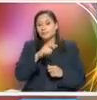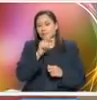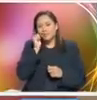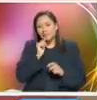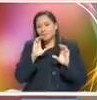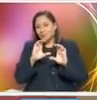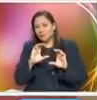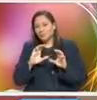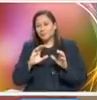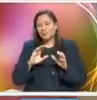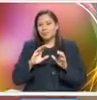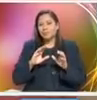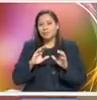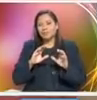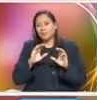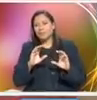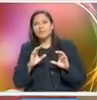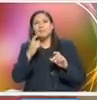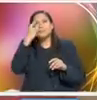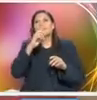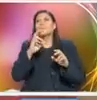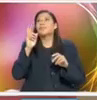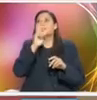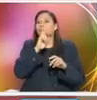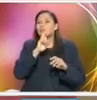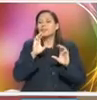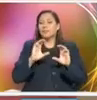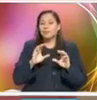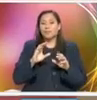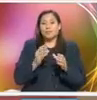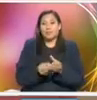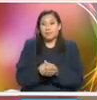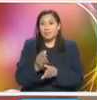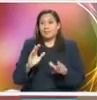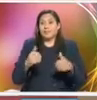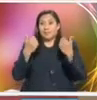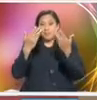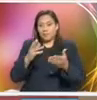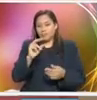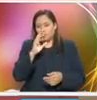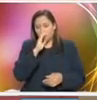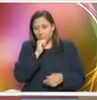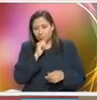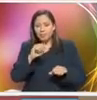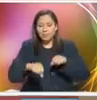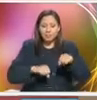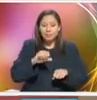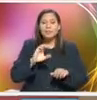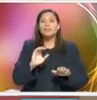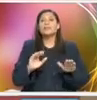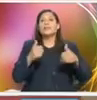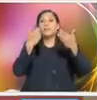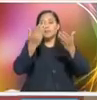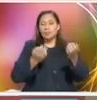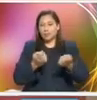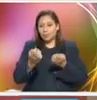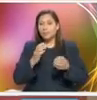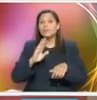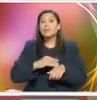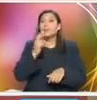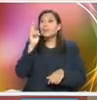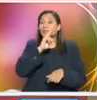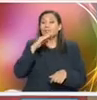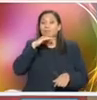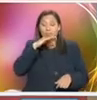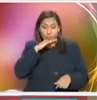precaución en términos ambientales, es decir, si no es prudente salir en bicicleta o hacer ejercicio al aire libre, porque la calidad del